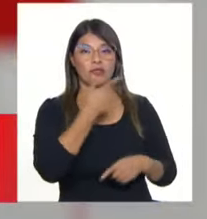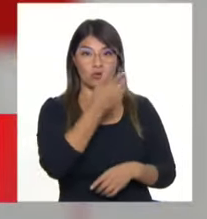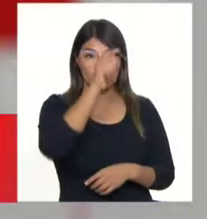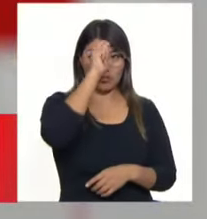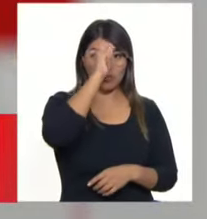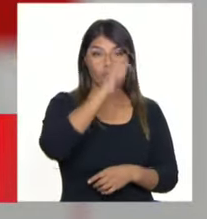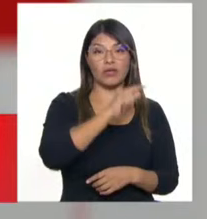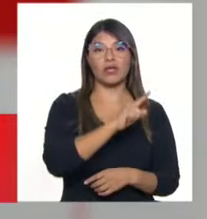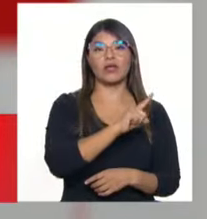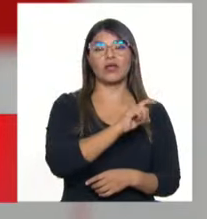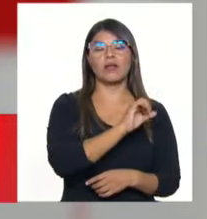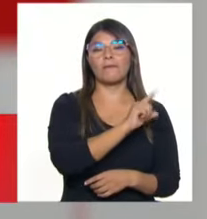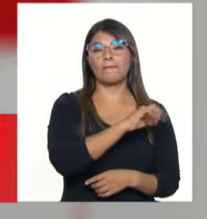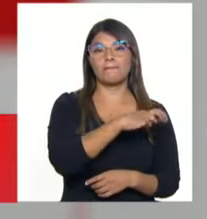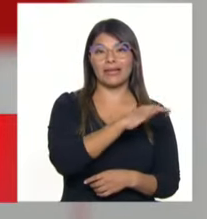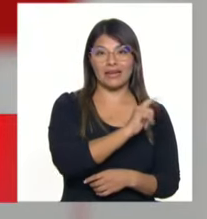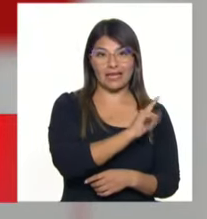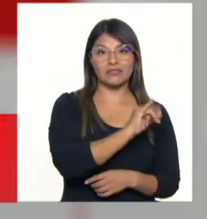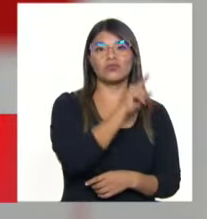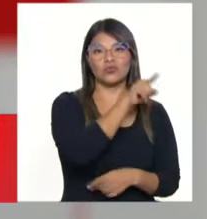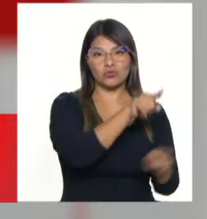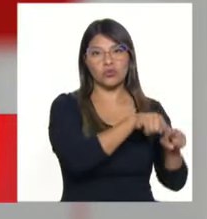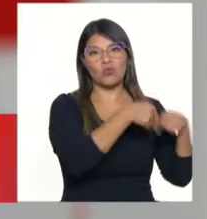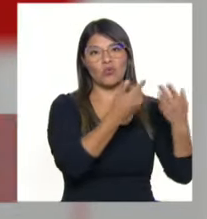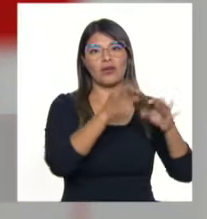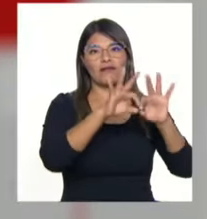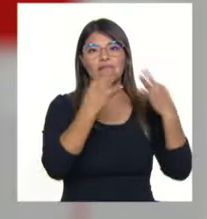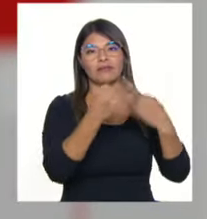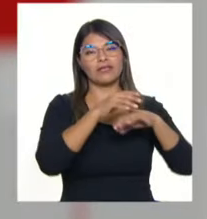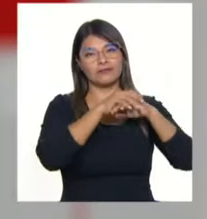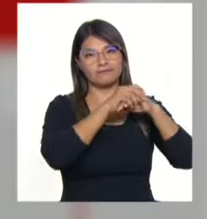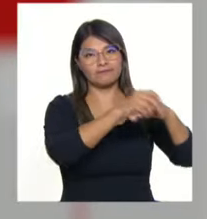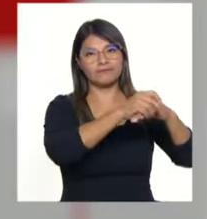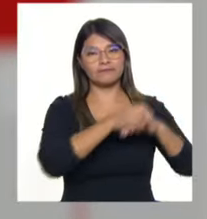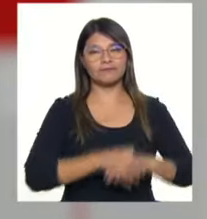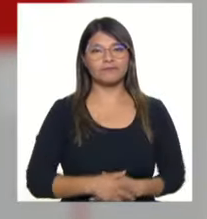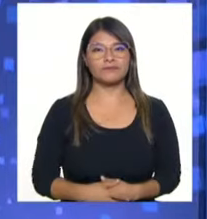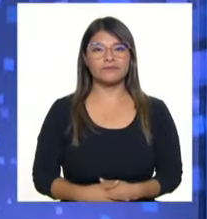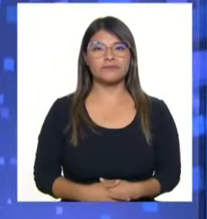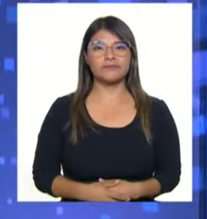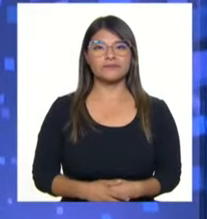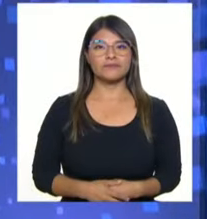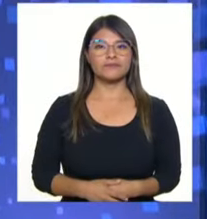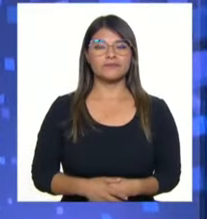comunicado, el gobierno regional envió las condolencias a la familia. Vamos a ampliar.